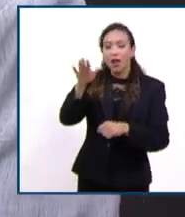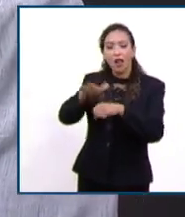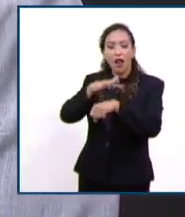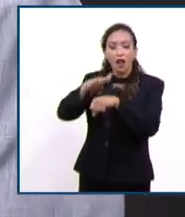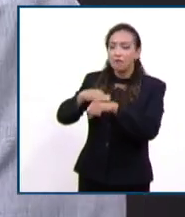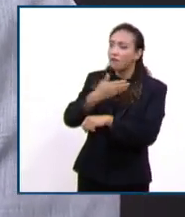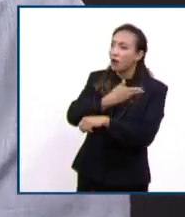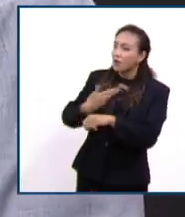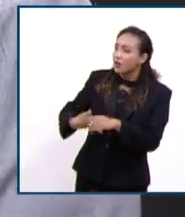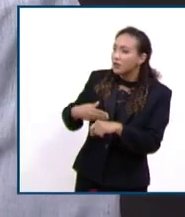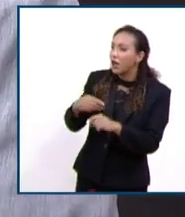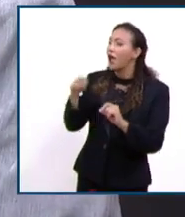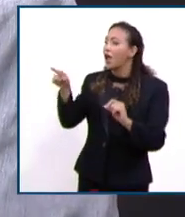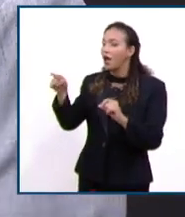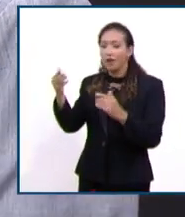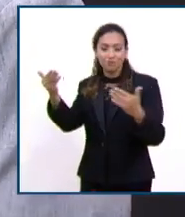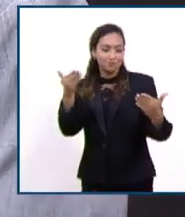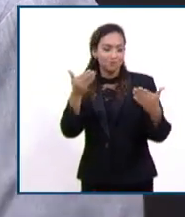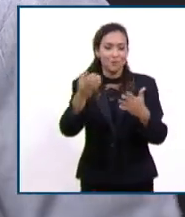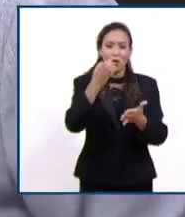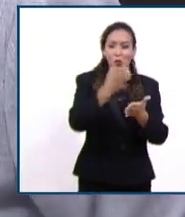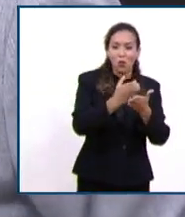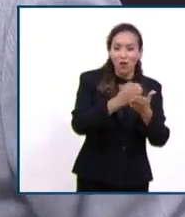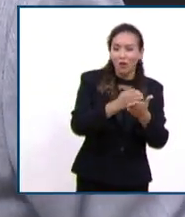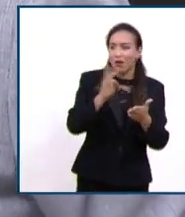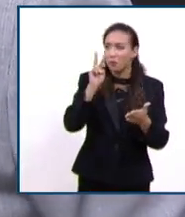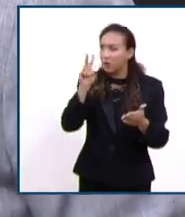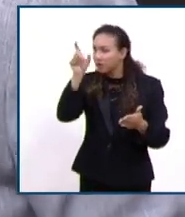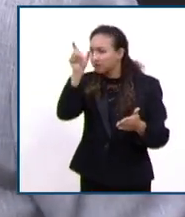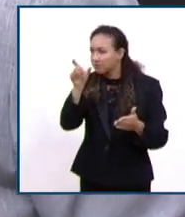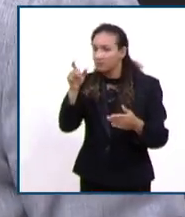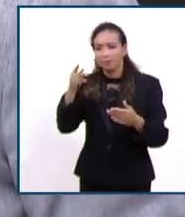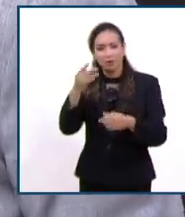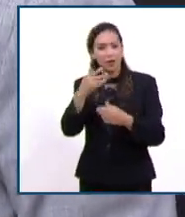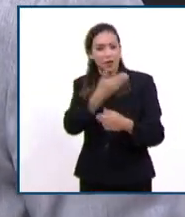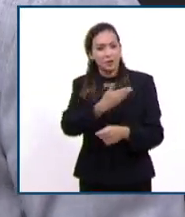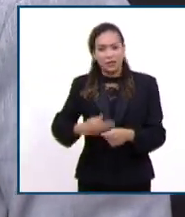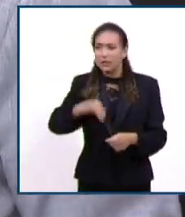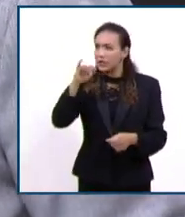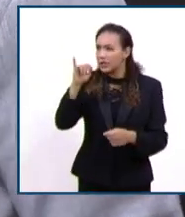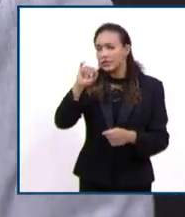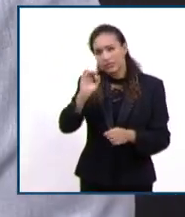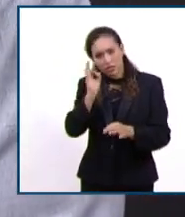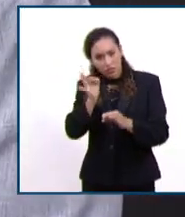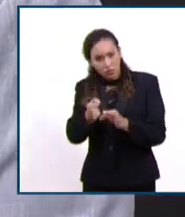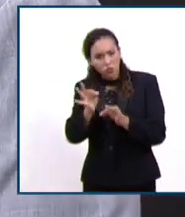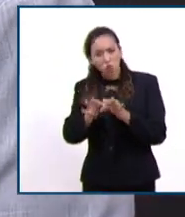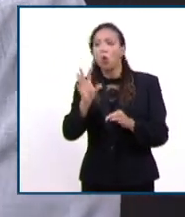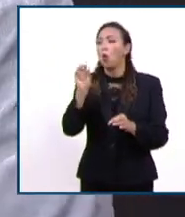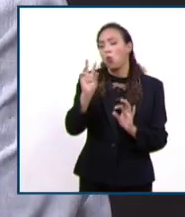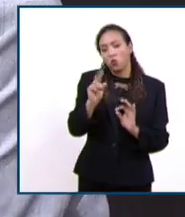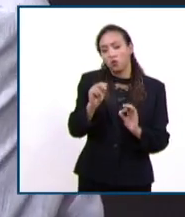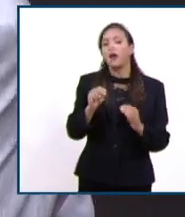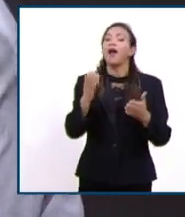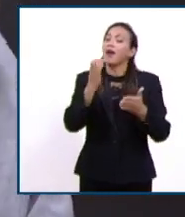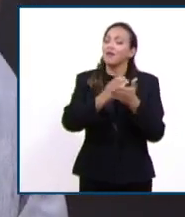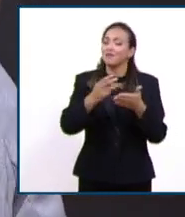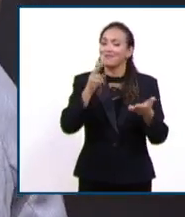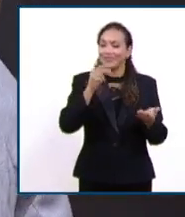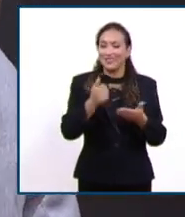elección con posterioridad a un supuesto o no, o supuestos recuentos